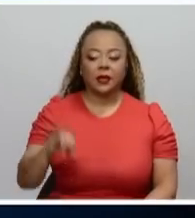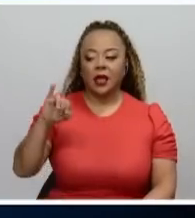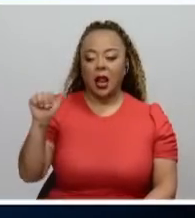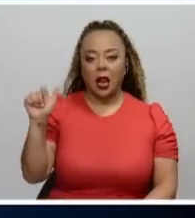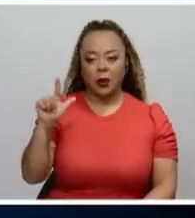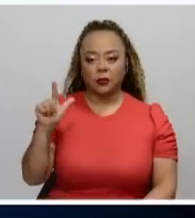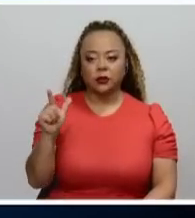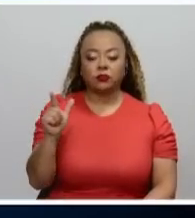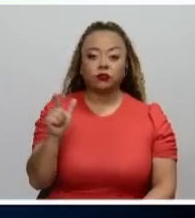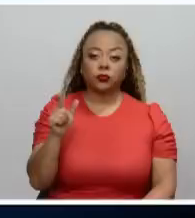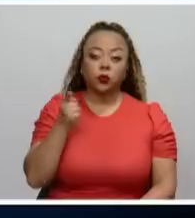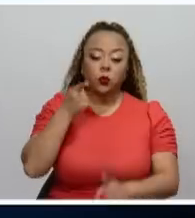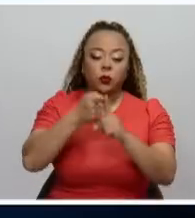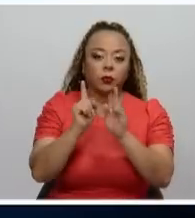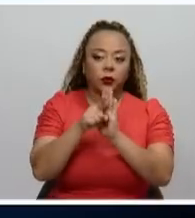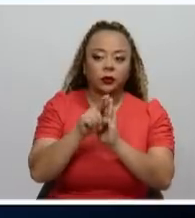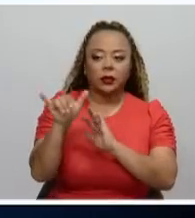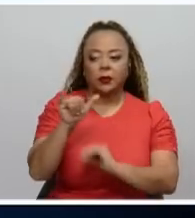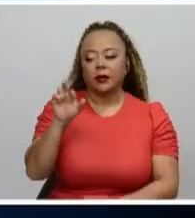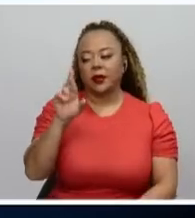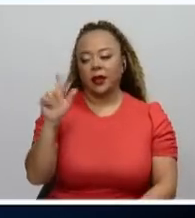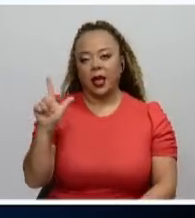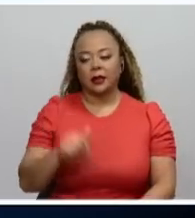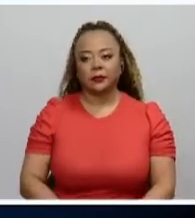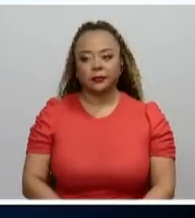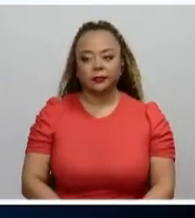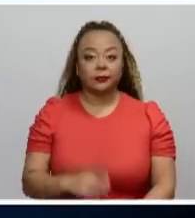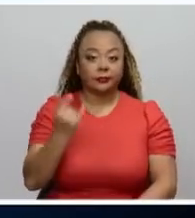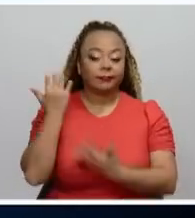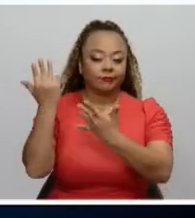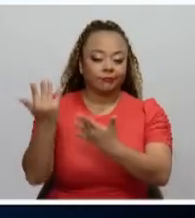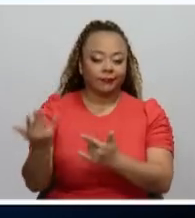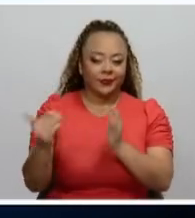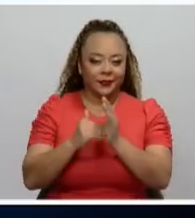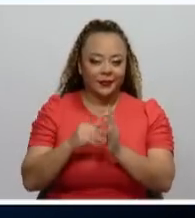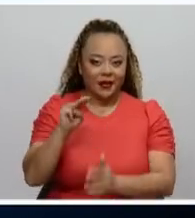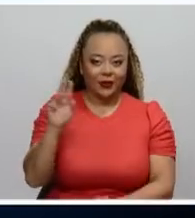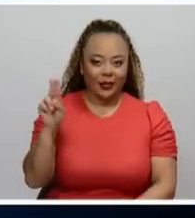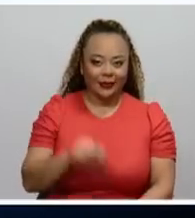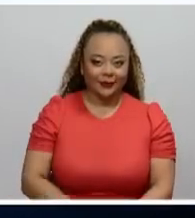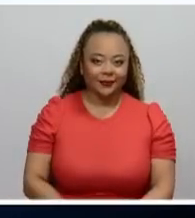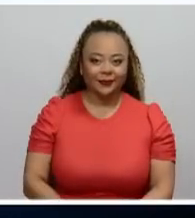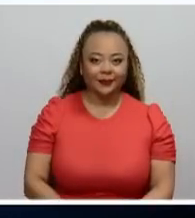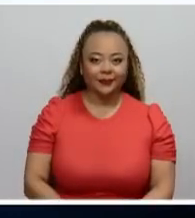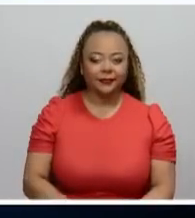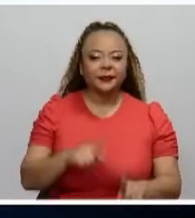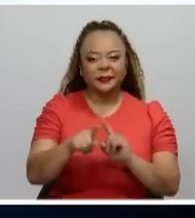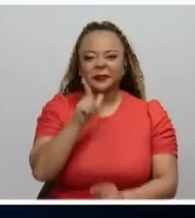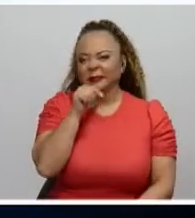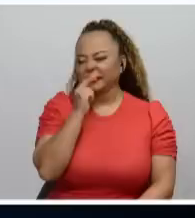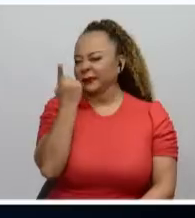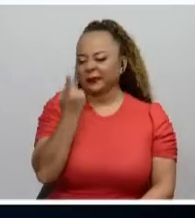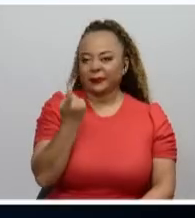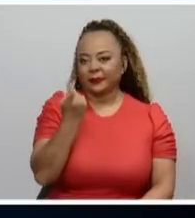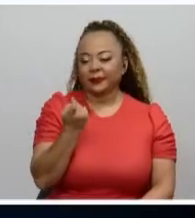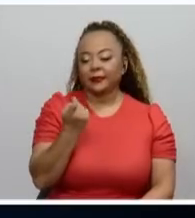que buscan minutos al igual que randa Leal y el esperado regreso de manfred Ugalde pero quienes faltaron